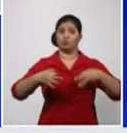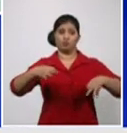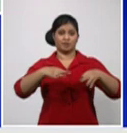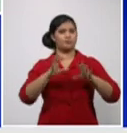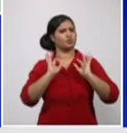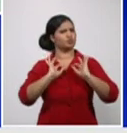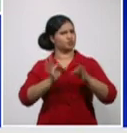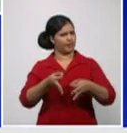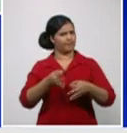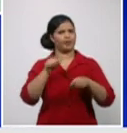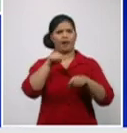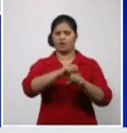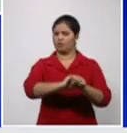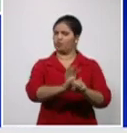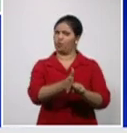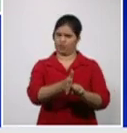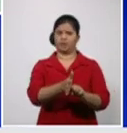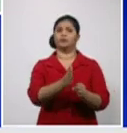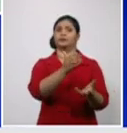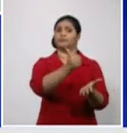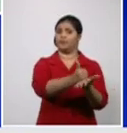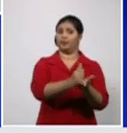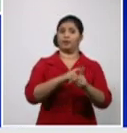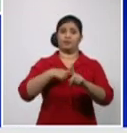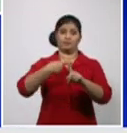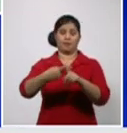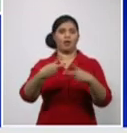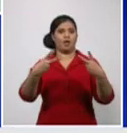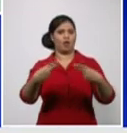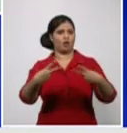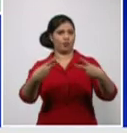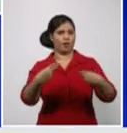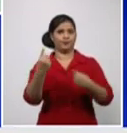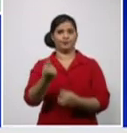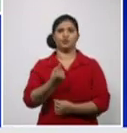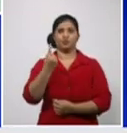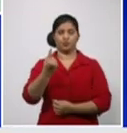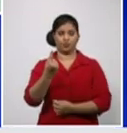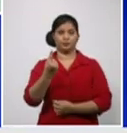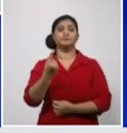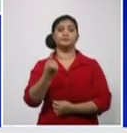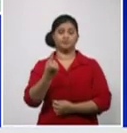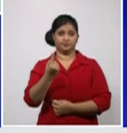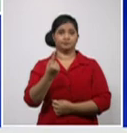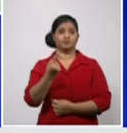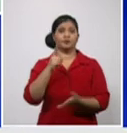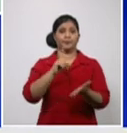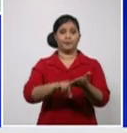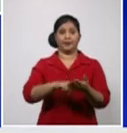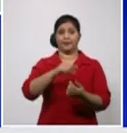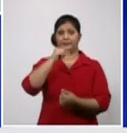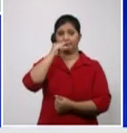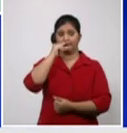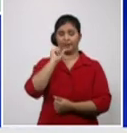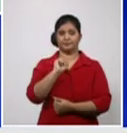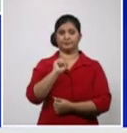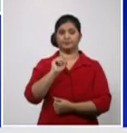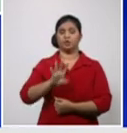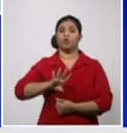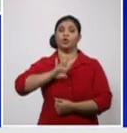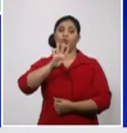estado predominando la transmisión, y 1 en Pedro Betancur. Los 4 pacientes autóctonos de